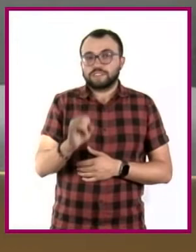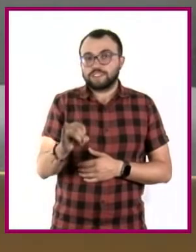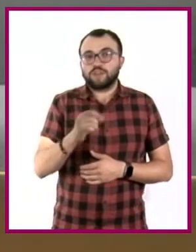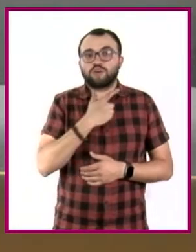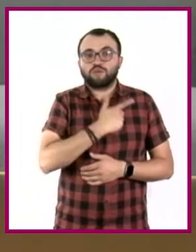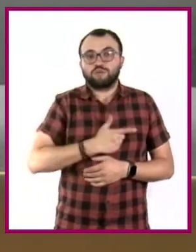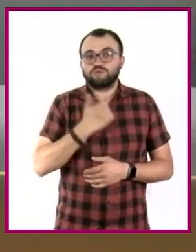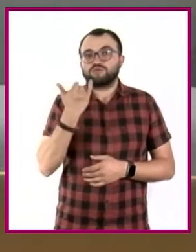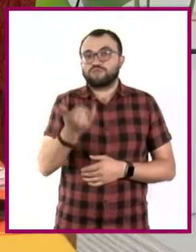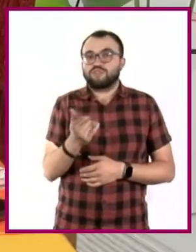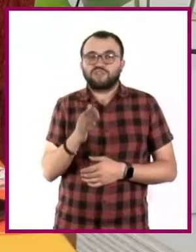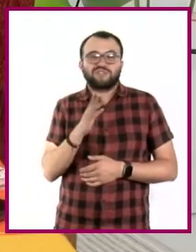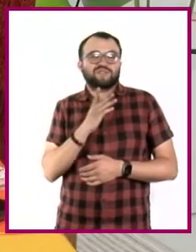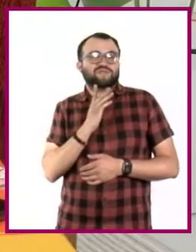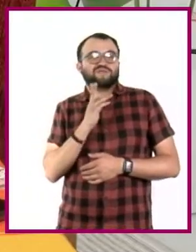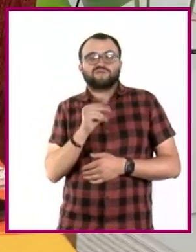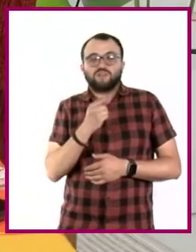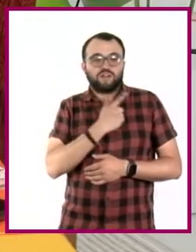y disgusto.